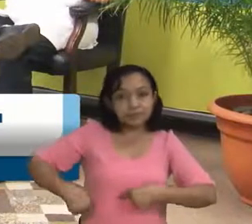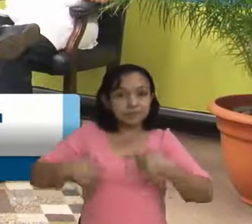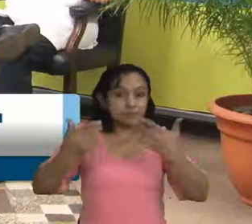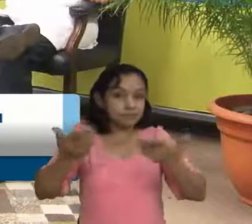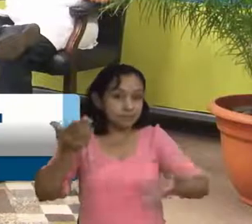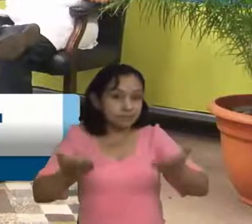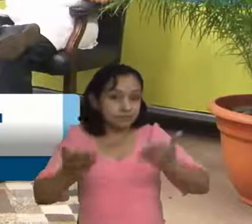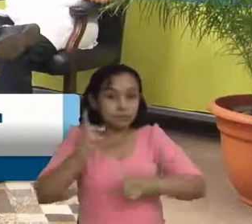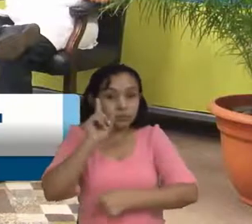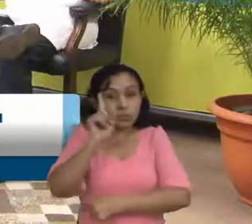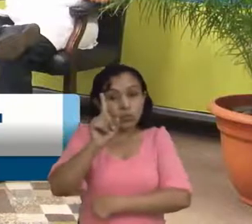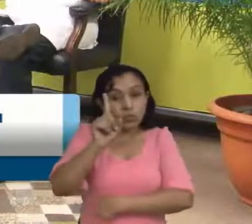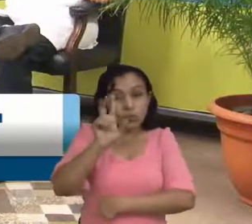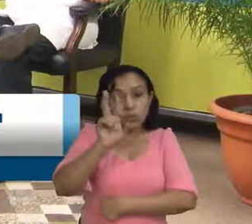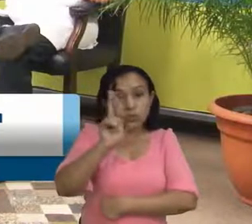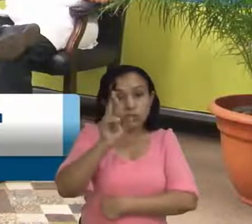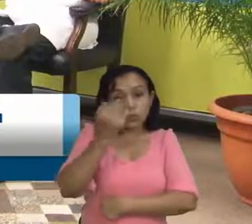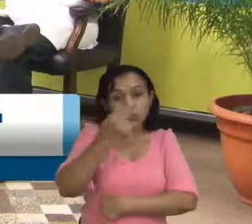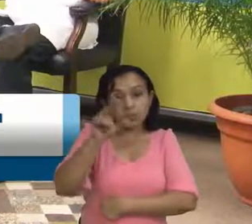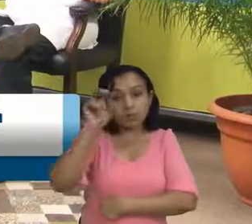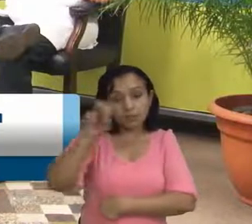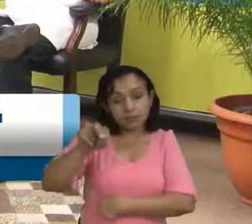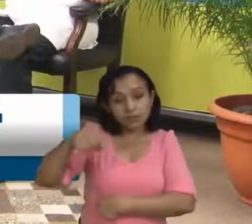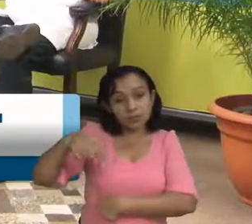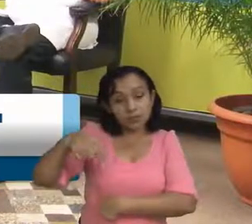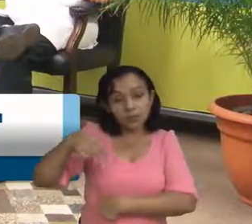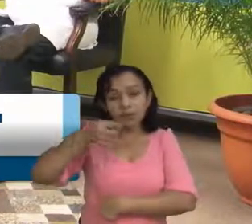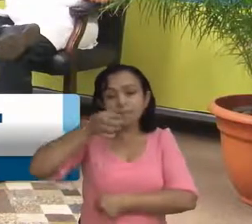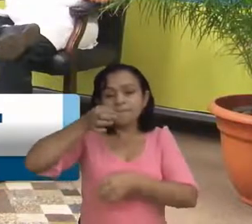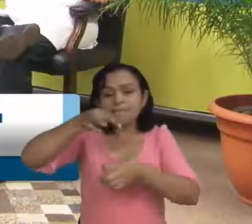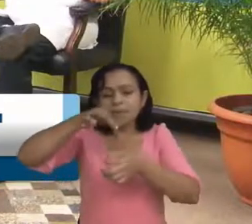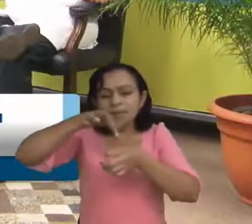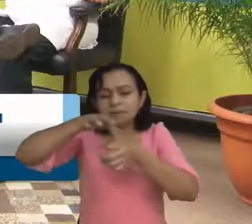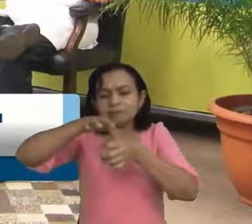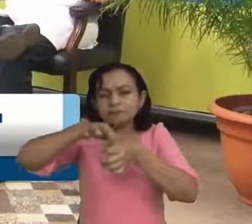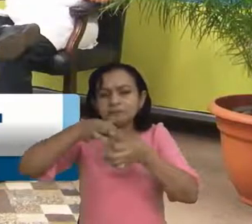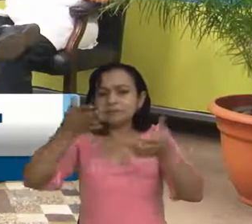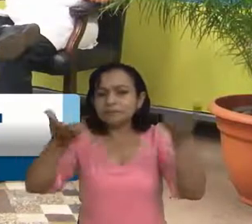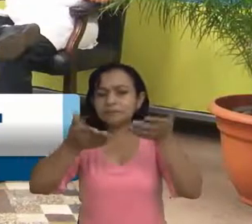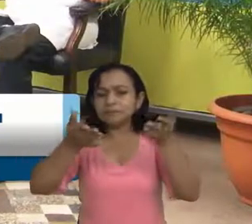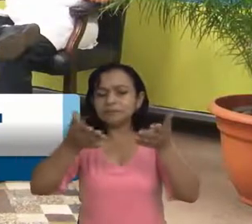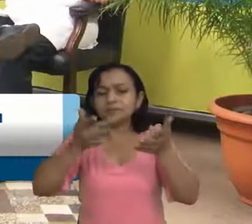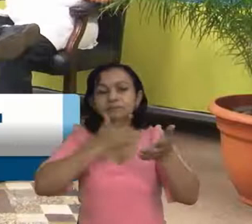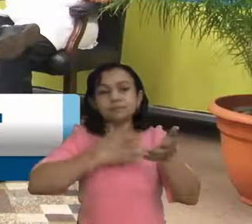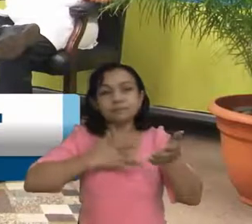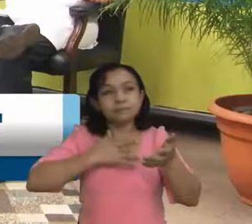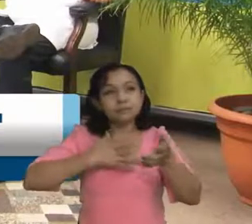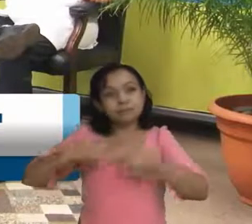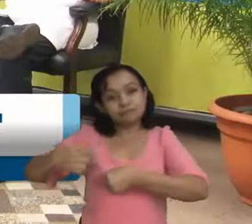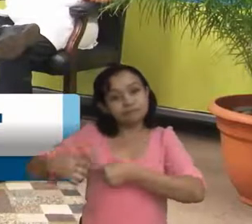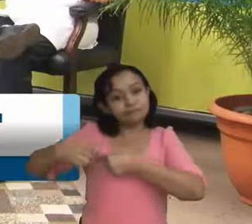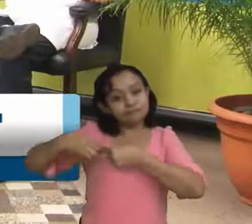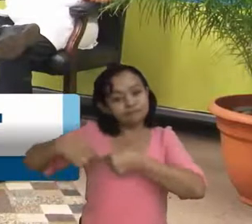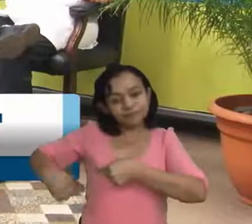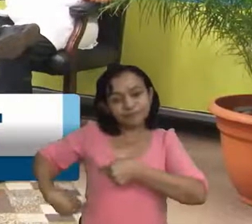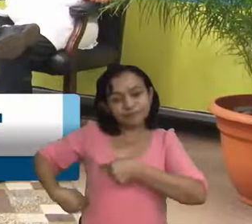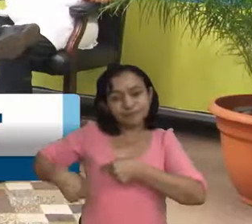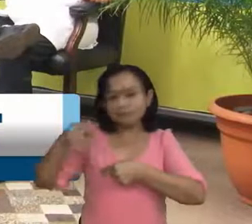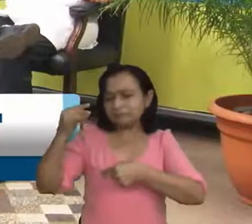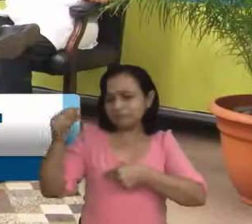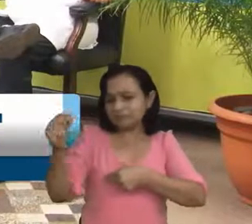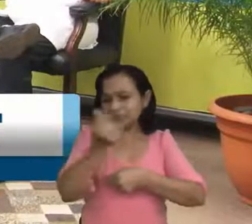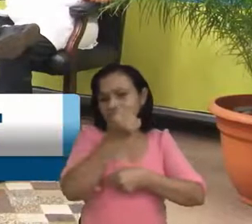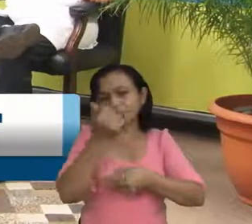que tienen un riñón y han obstruido, por ejemplo, por un cálculo, obviamente esto amerita una intervención más